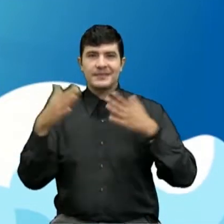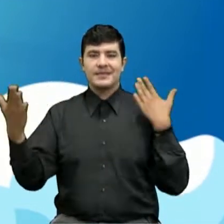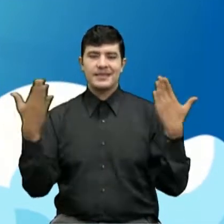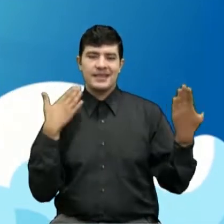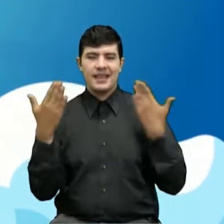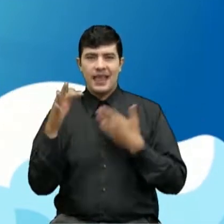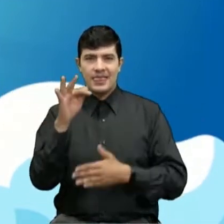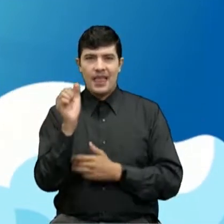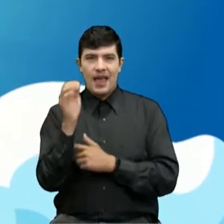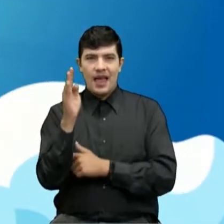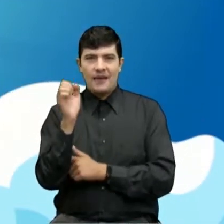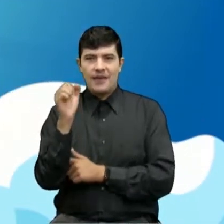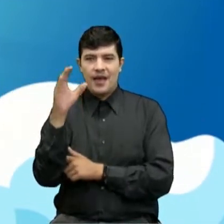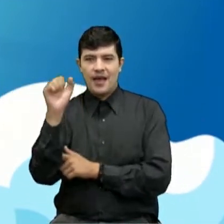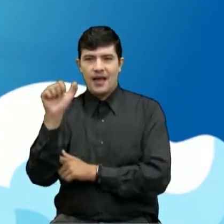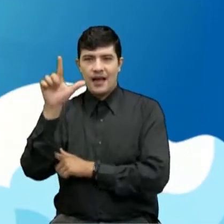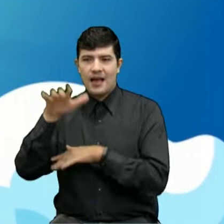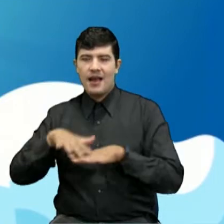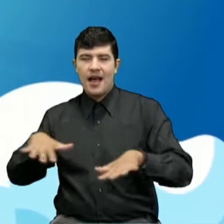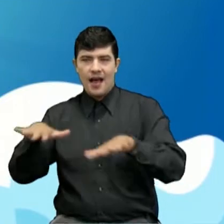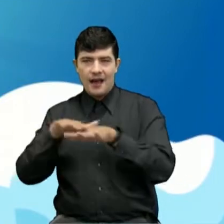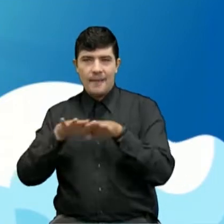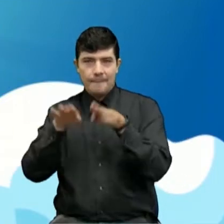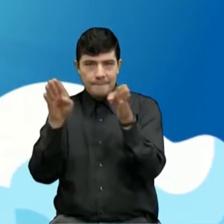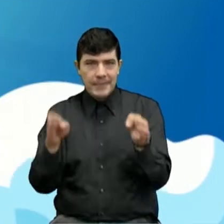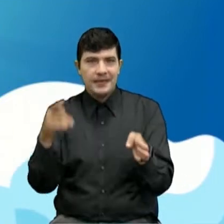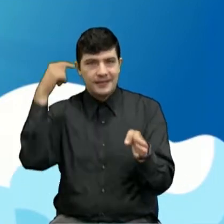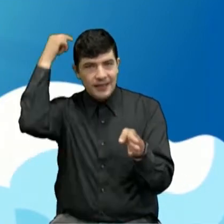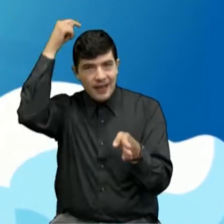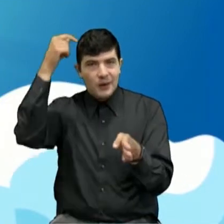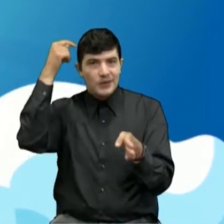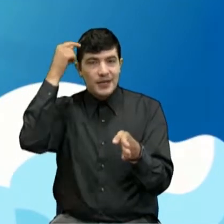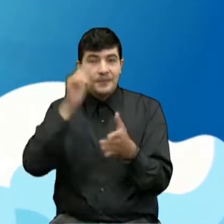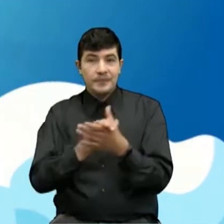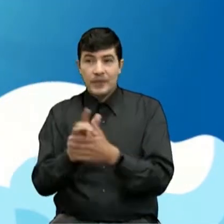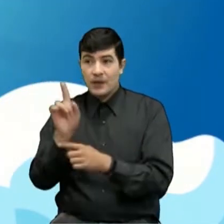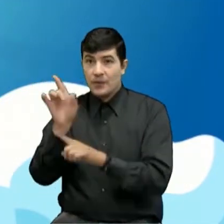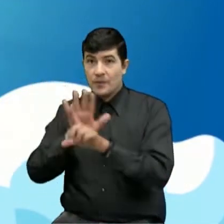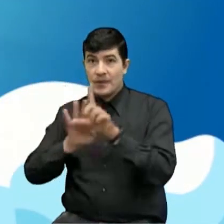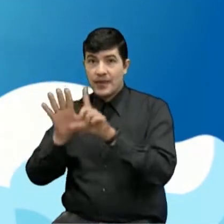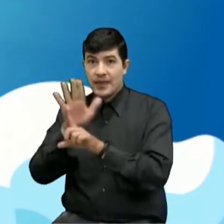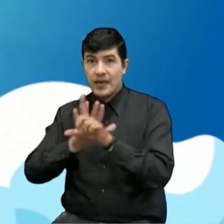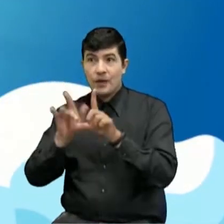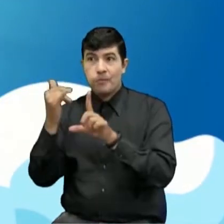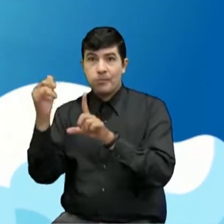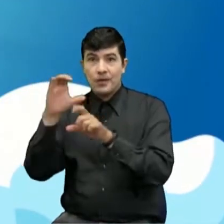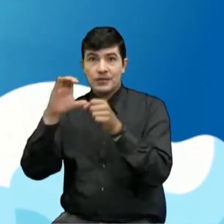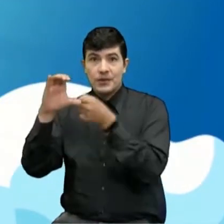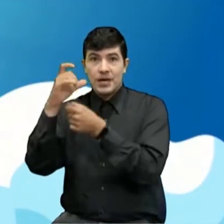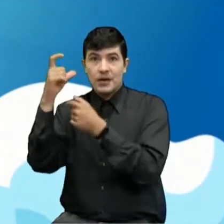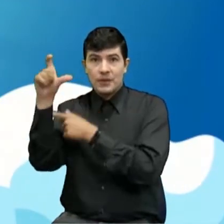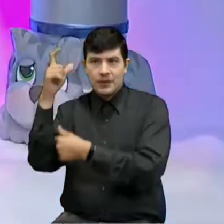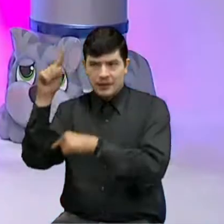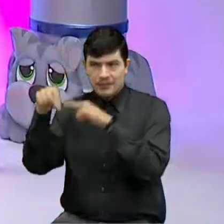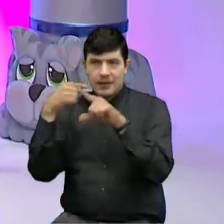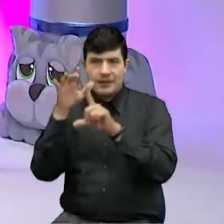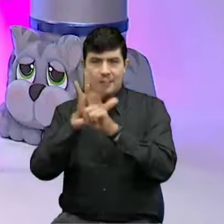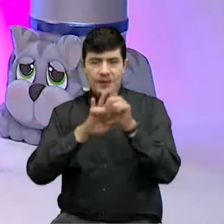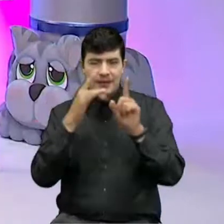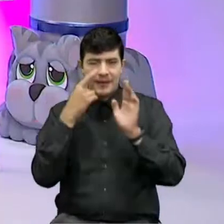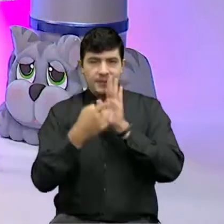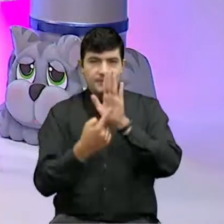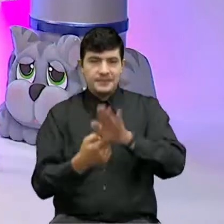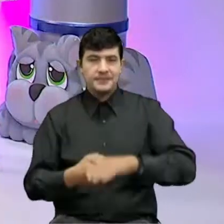en la Mesa de los Santos. Muy bien. Tenemos un videito por aquí desde mi tierra hermosa, Cúcuta Norte de